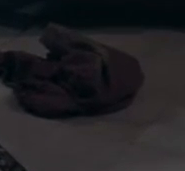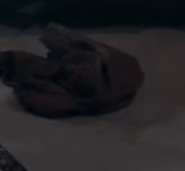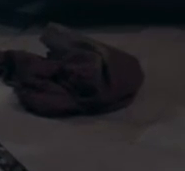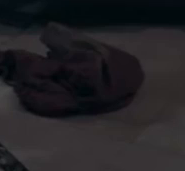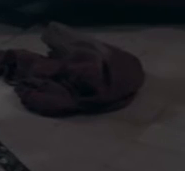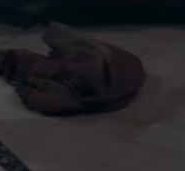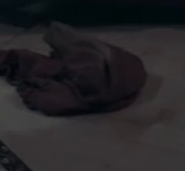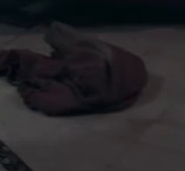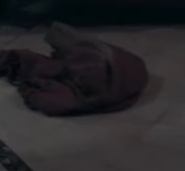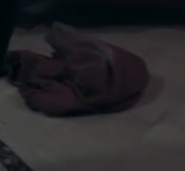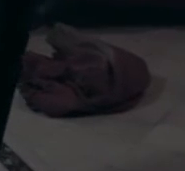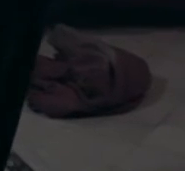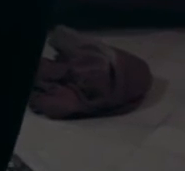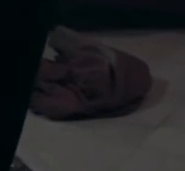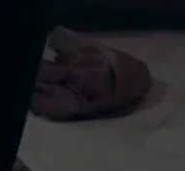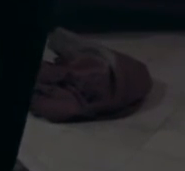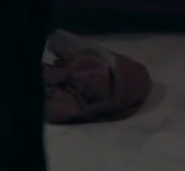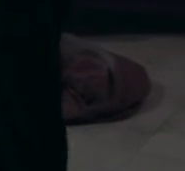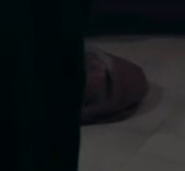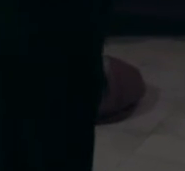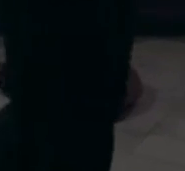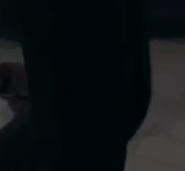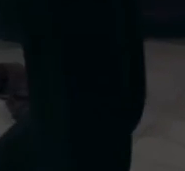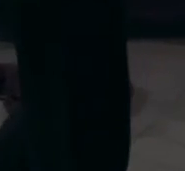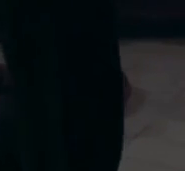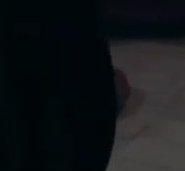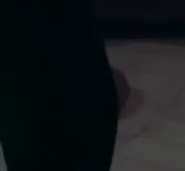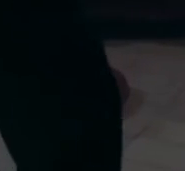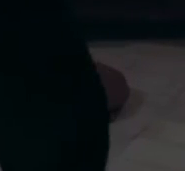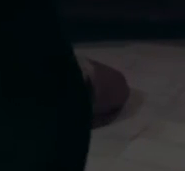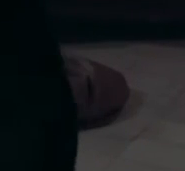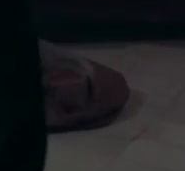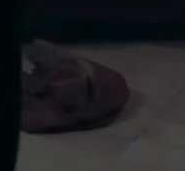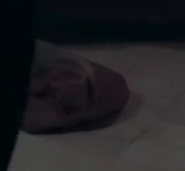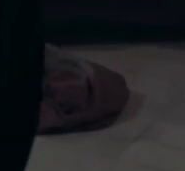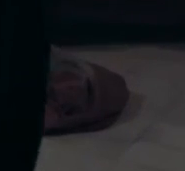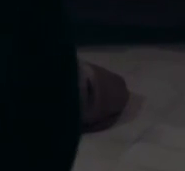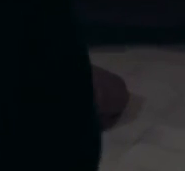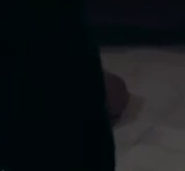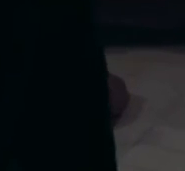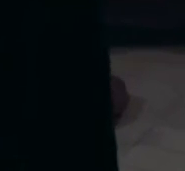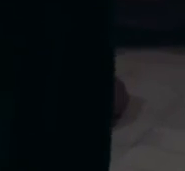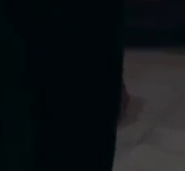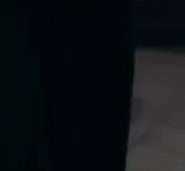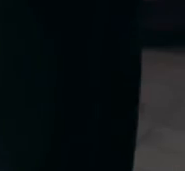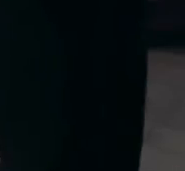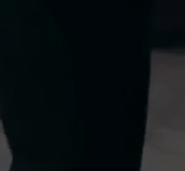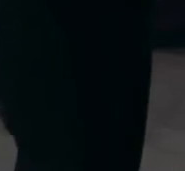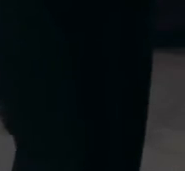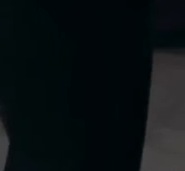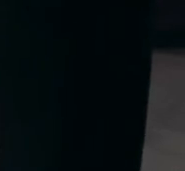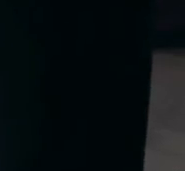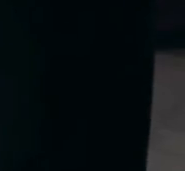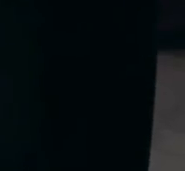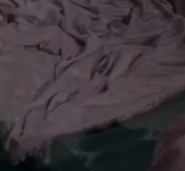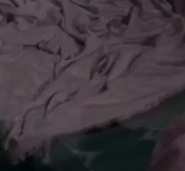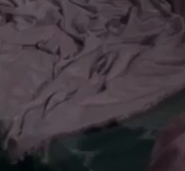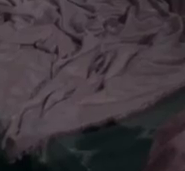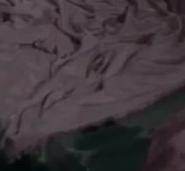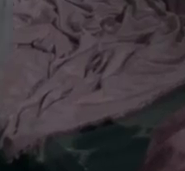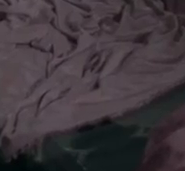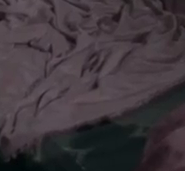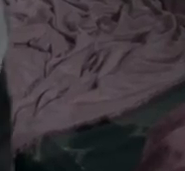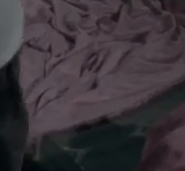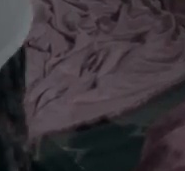una gran sutileza en el manejo de, bueno, en la dirección de actores,